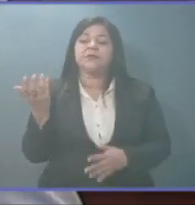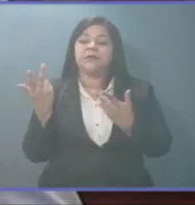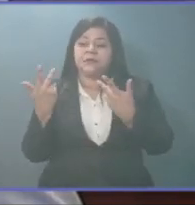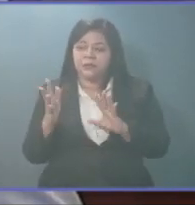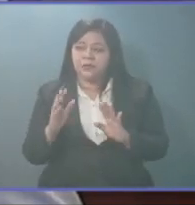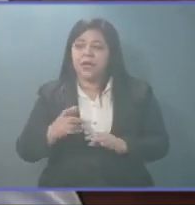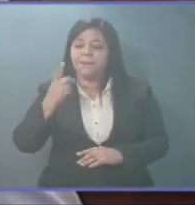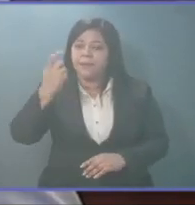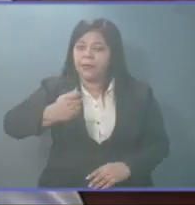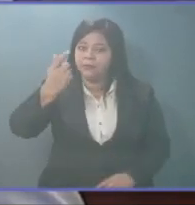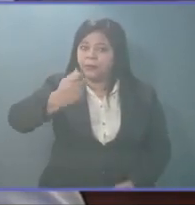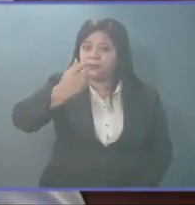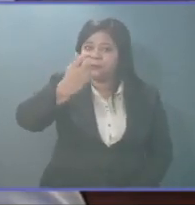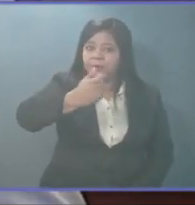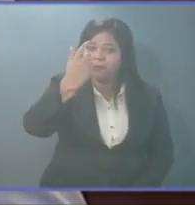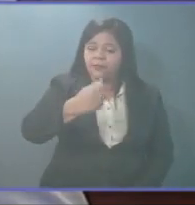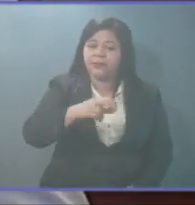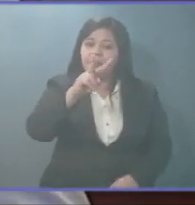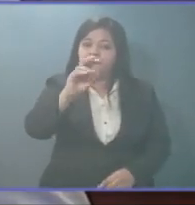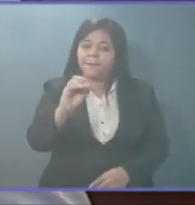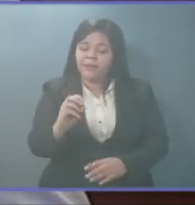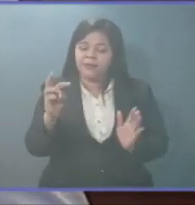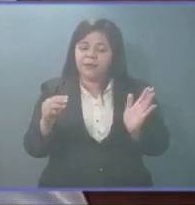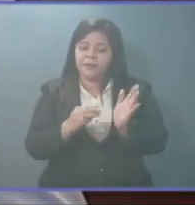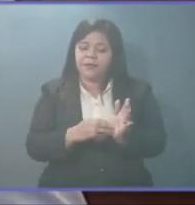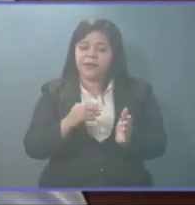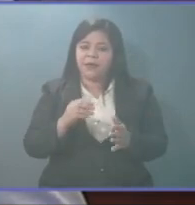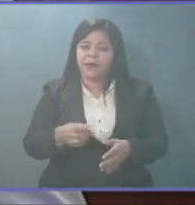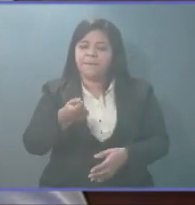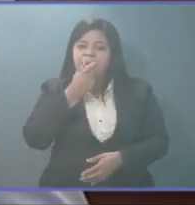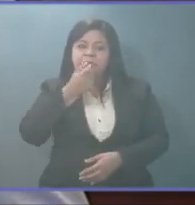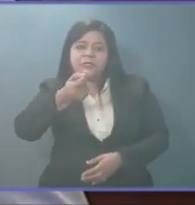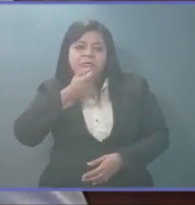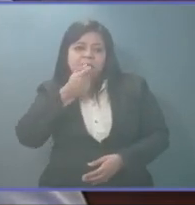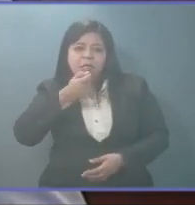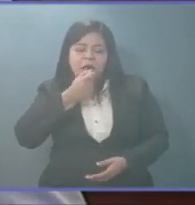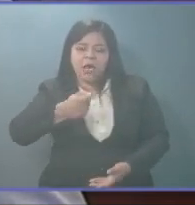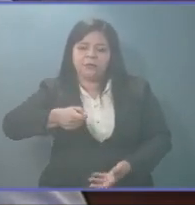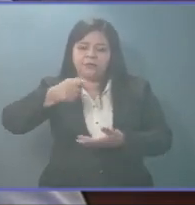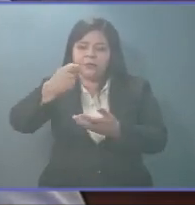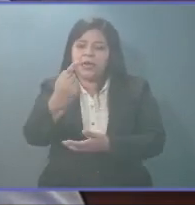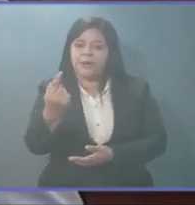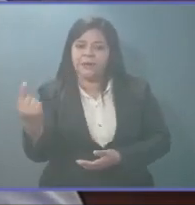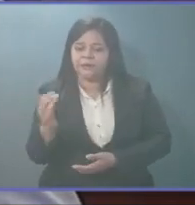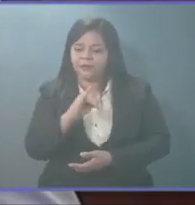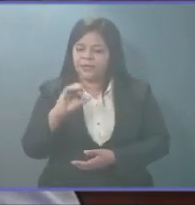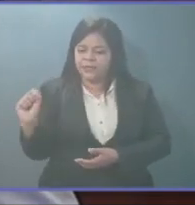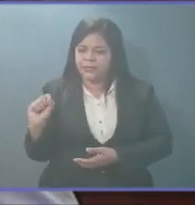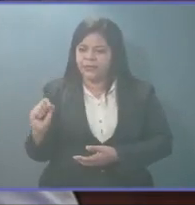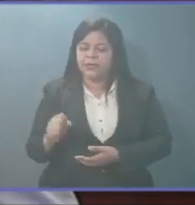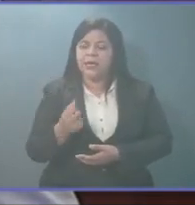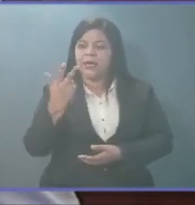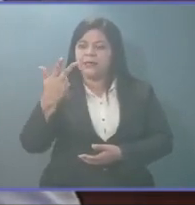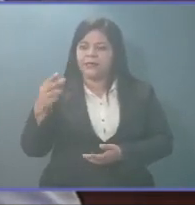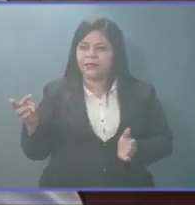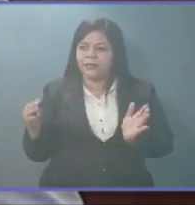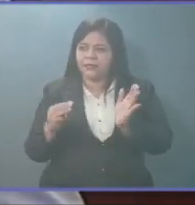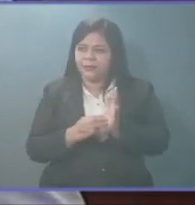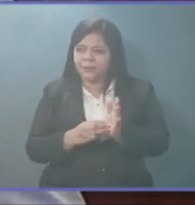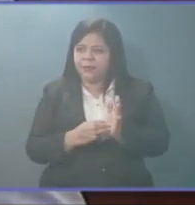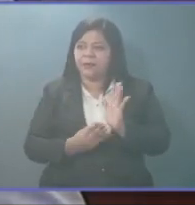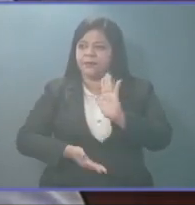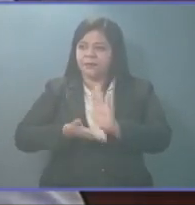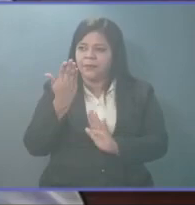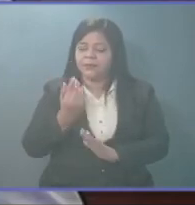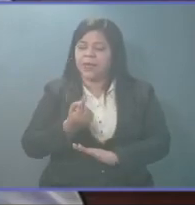entregado mensualmente más de 20.000 paquetes de medicina a derechohabientes del Seguro Social y 13.000 más